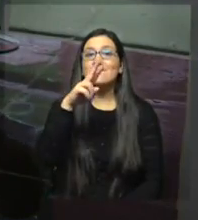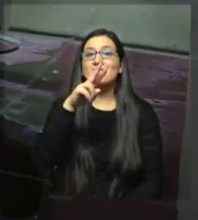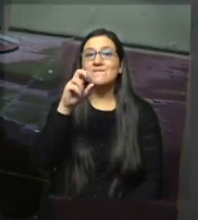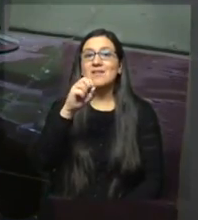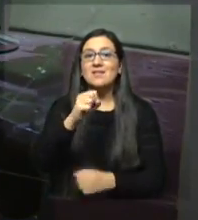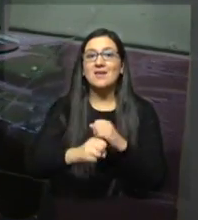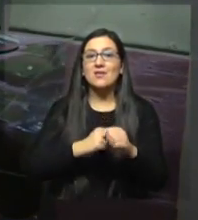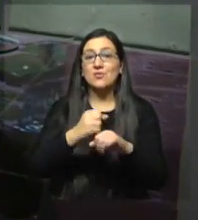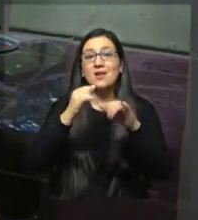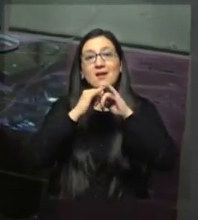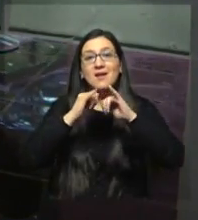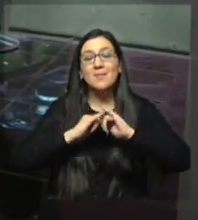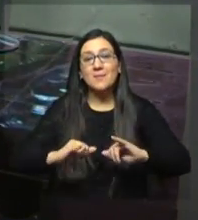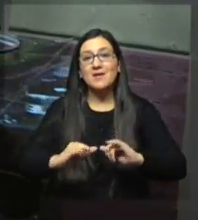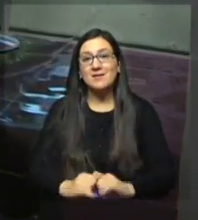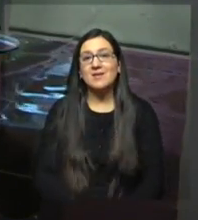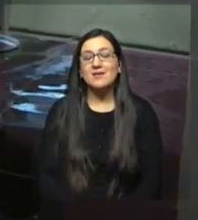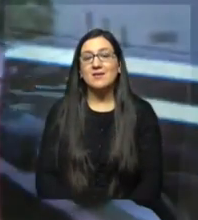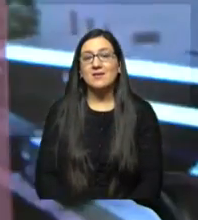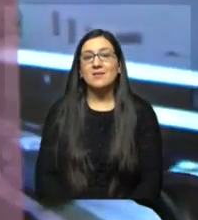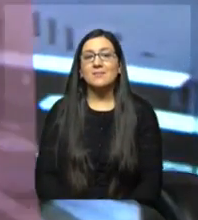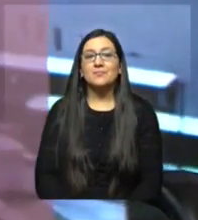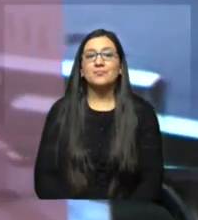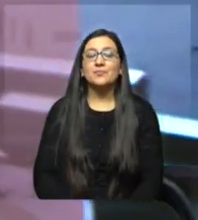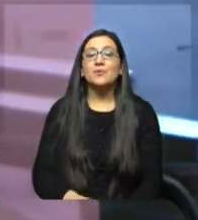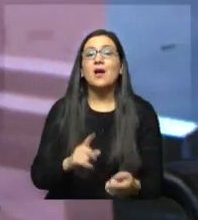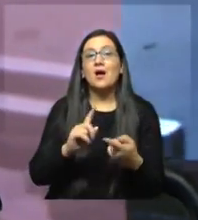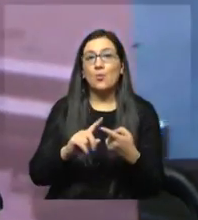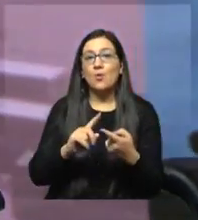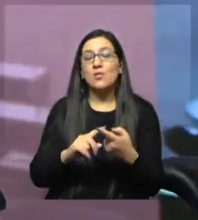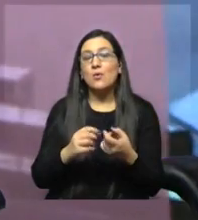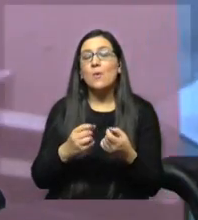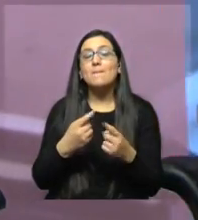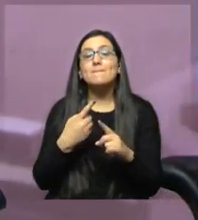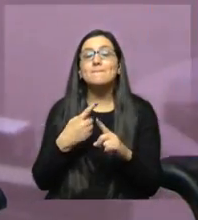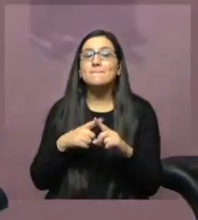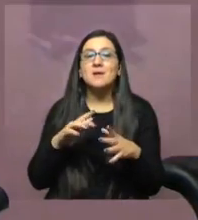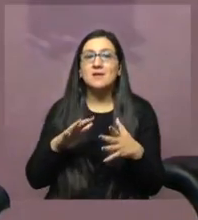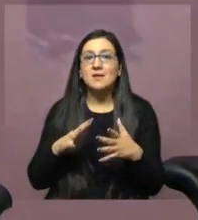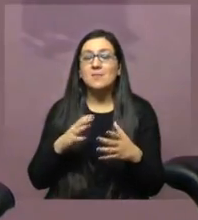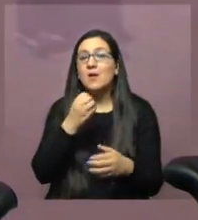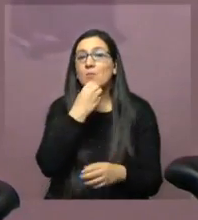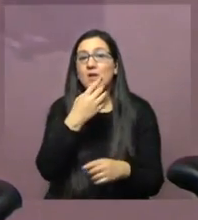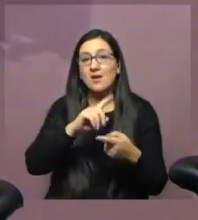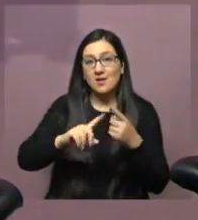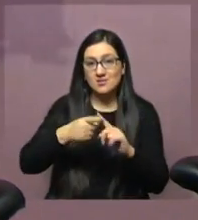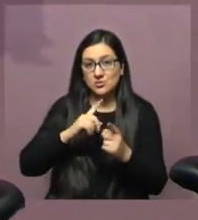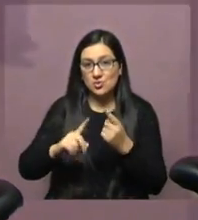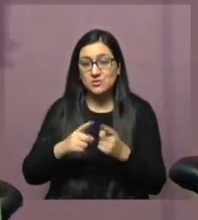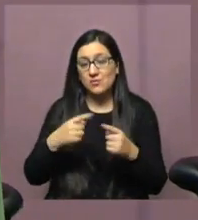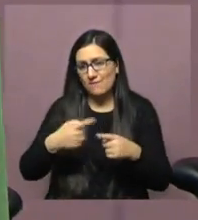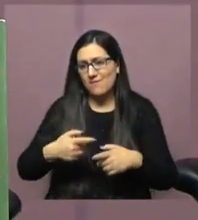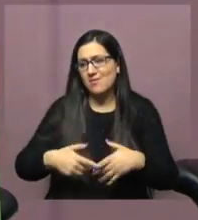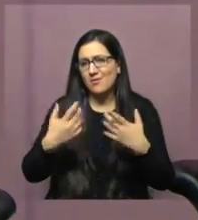esta campaña de, bueno, Un Trato por el Buen Trato. Hoy con festejos a lo grande, además recién estábamos hablando, se han